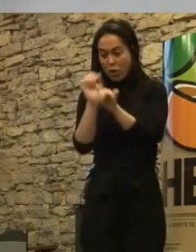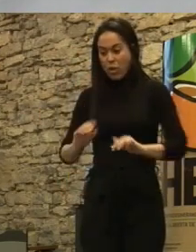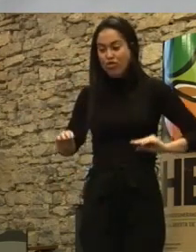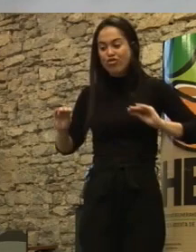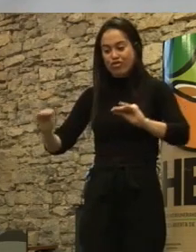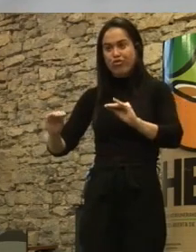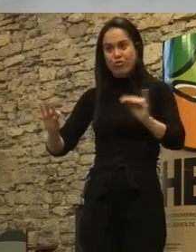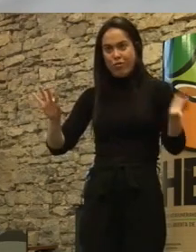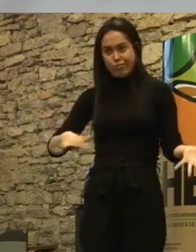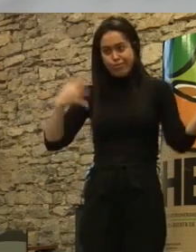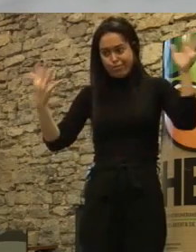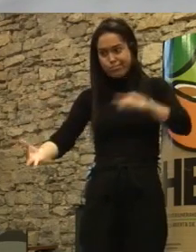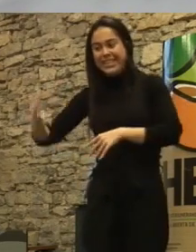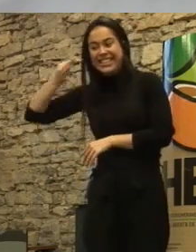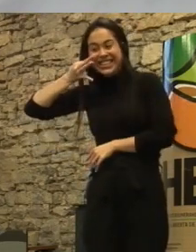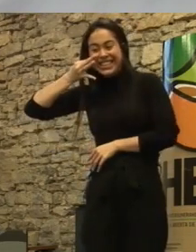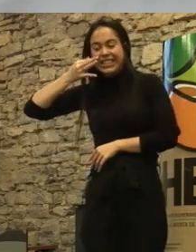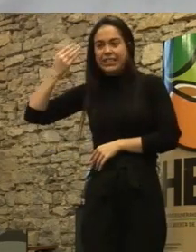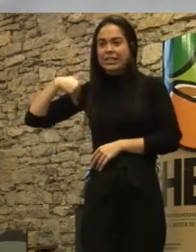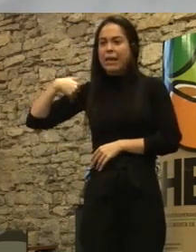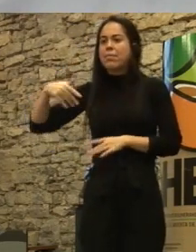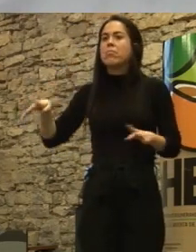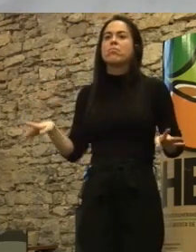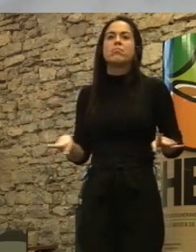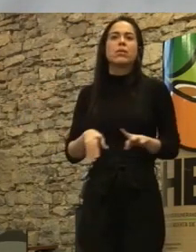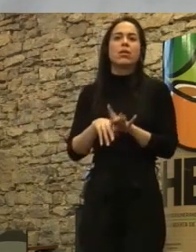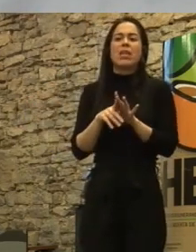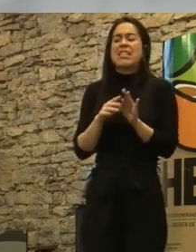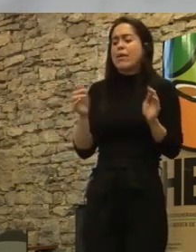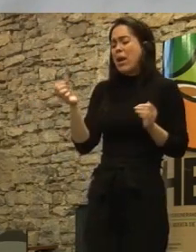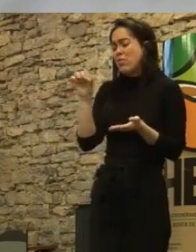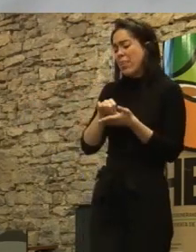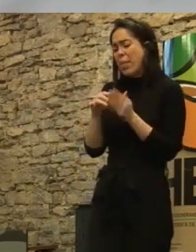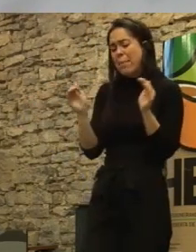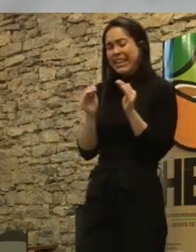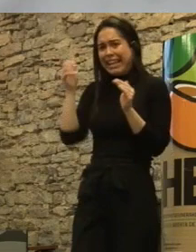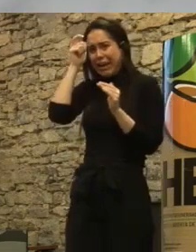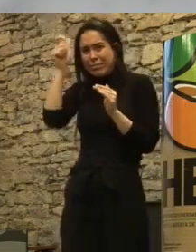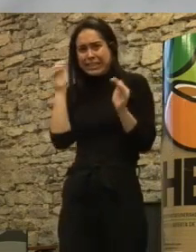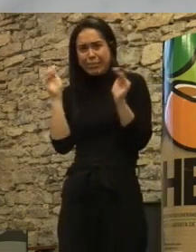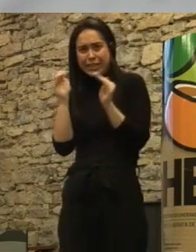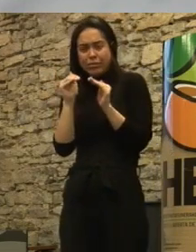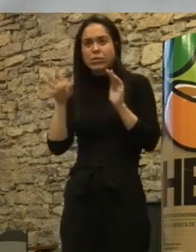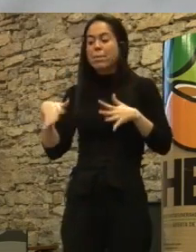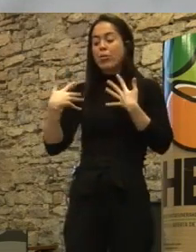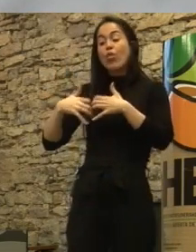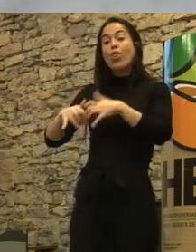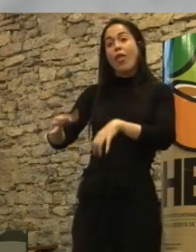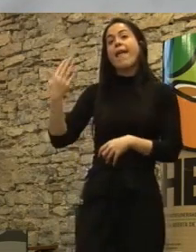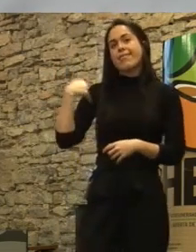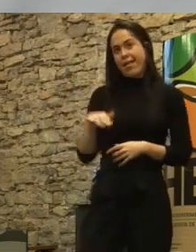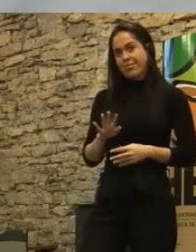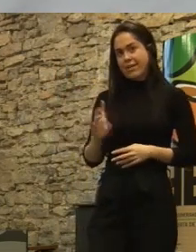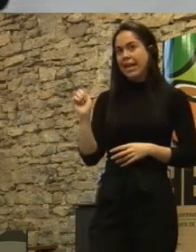ya está instalado, aunque sea a nivel de prototipo, en una pequeña ciudad. Y ya está funcionando, porque una